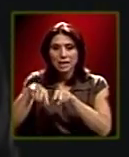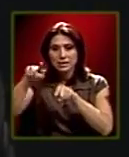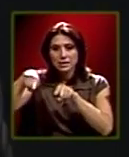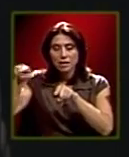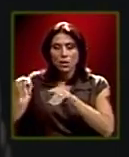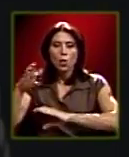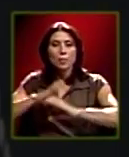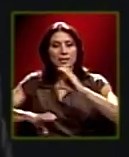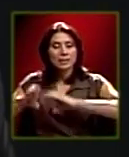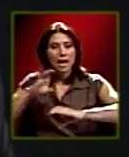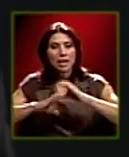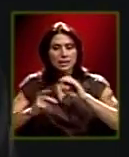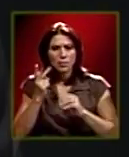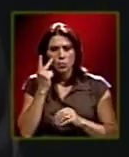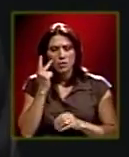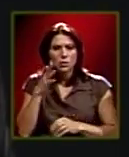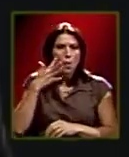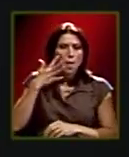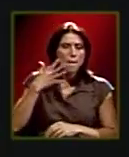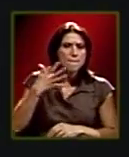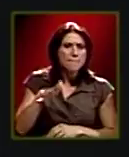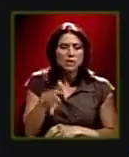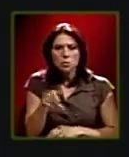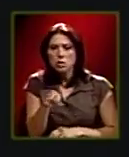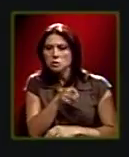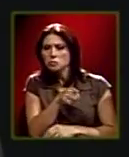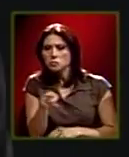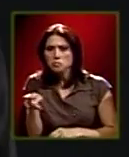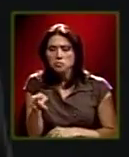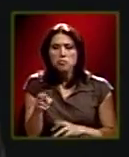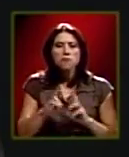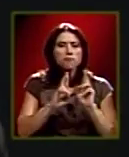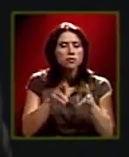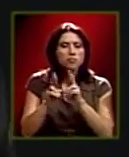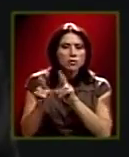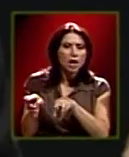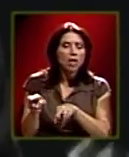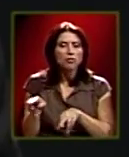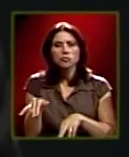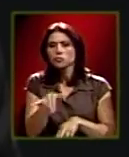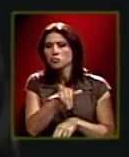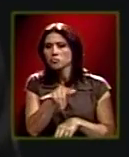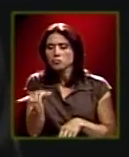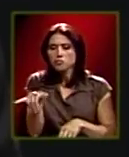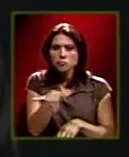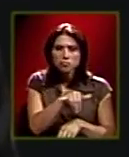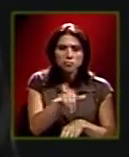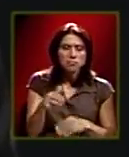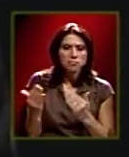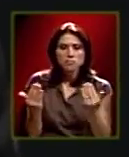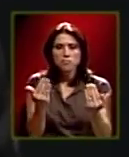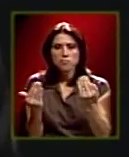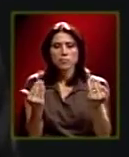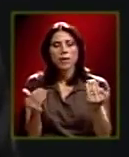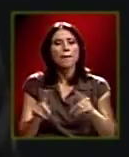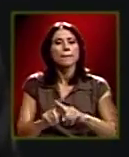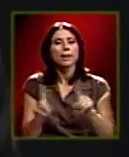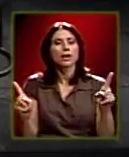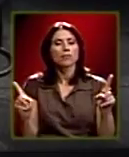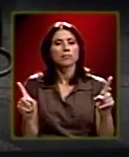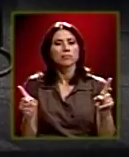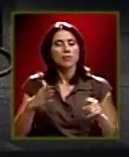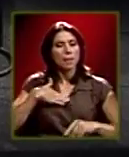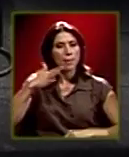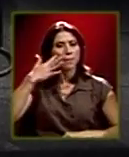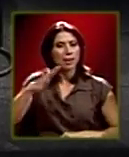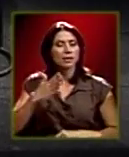comerciales, más o menos una coincidencia de que hay un alineamiento de fuerzas, etcétera, pero me